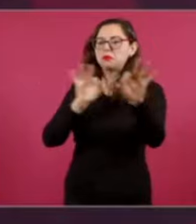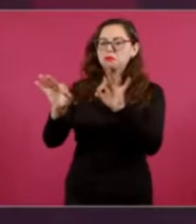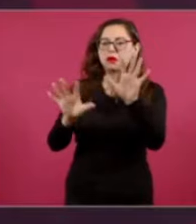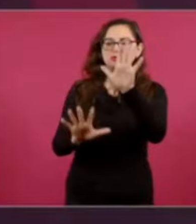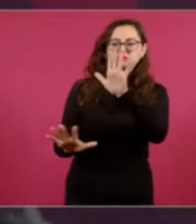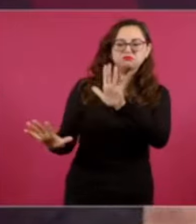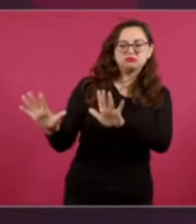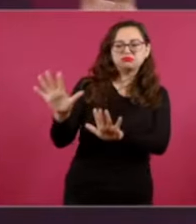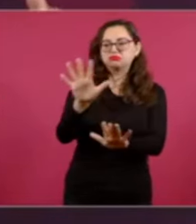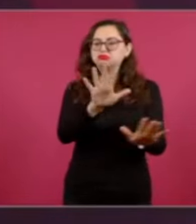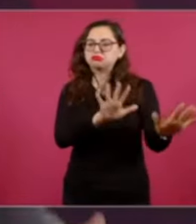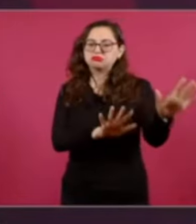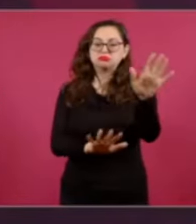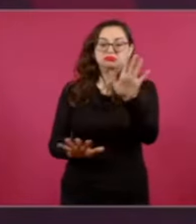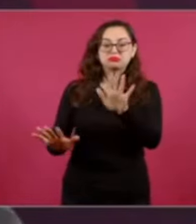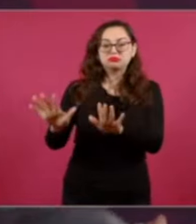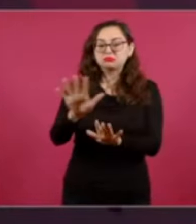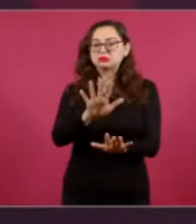iban